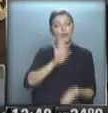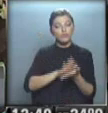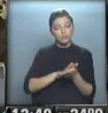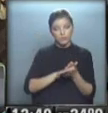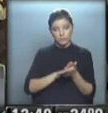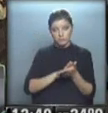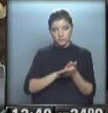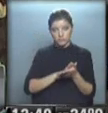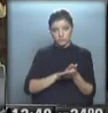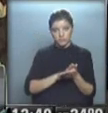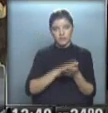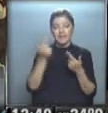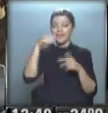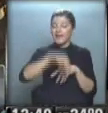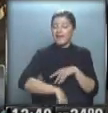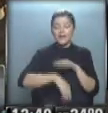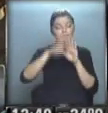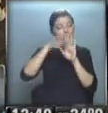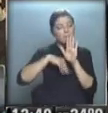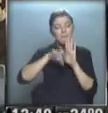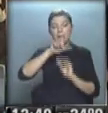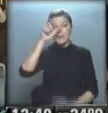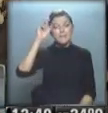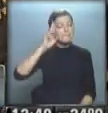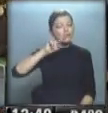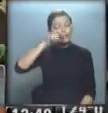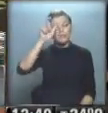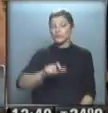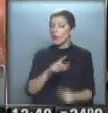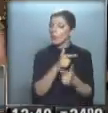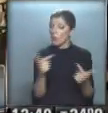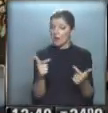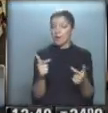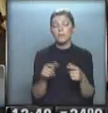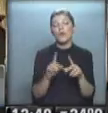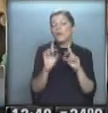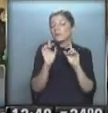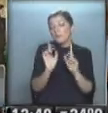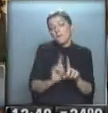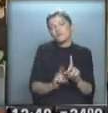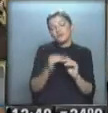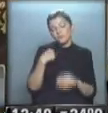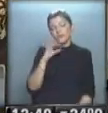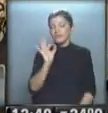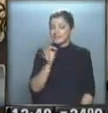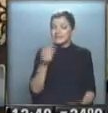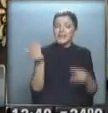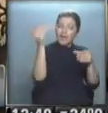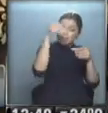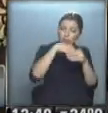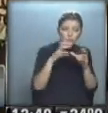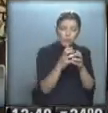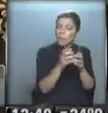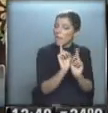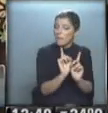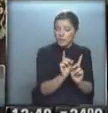falta de ética y la falta de moral, pero en realidad es parte de todo el mismo paquete cuando mata,